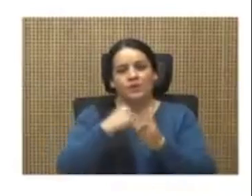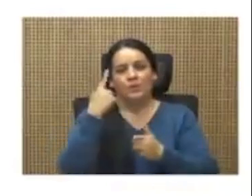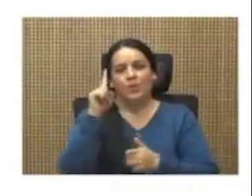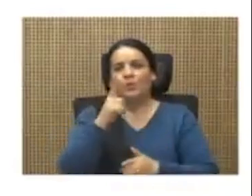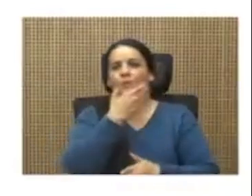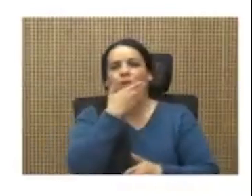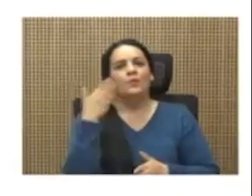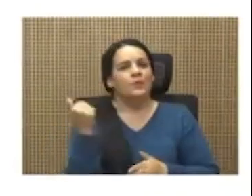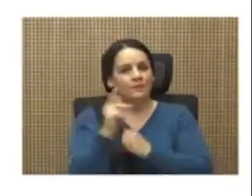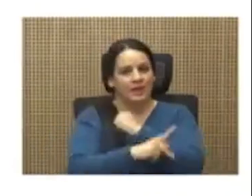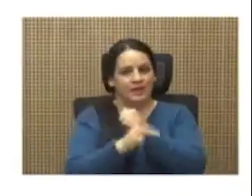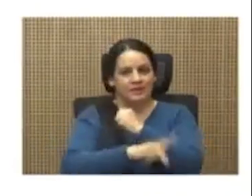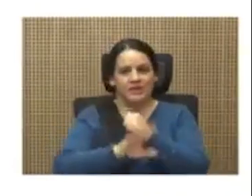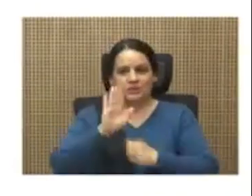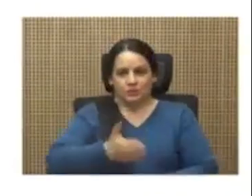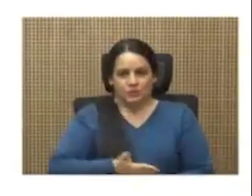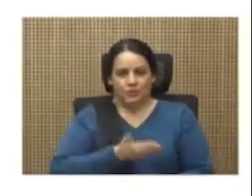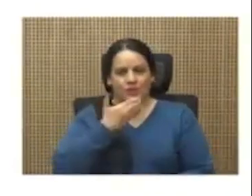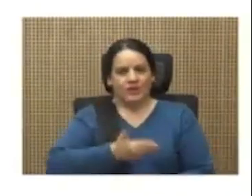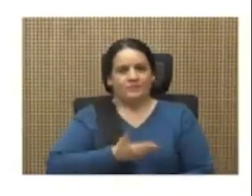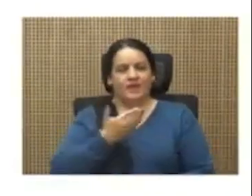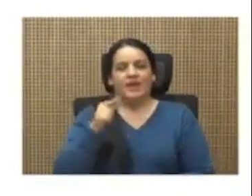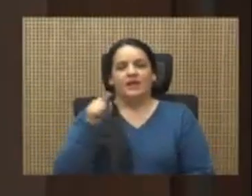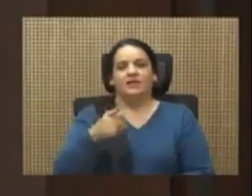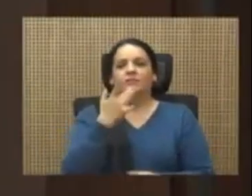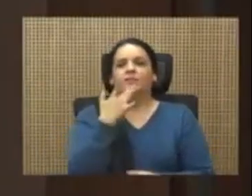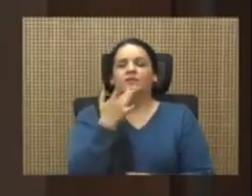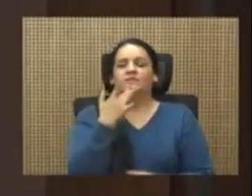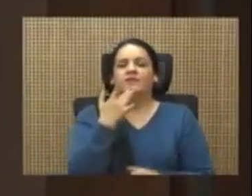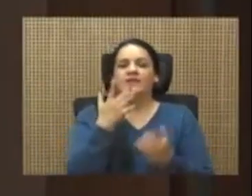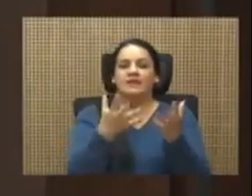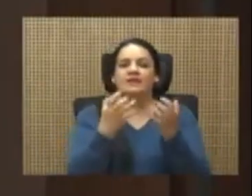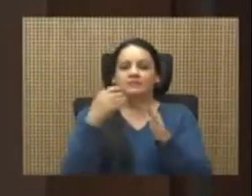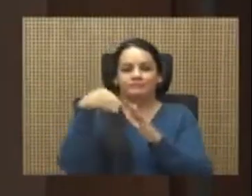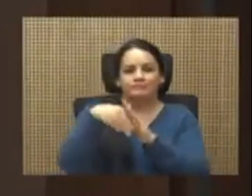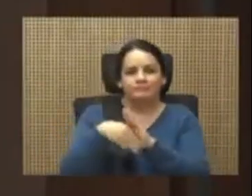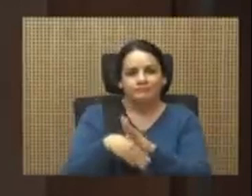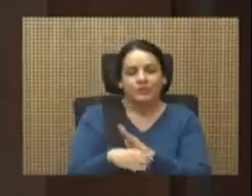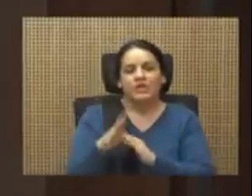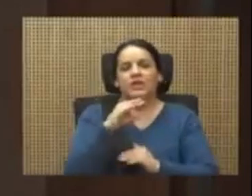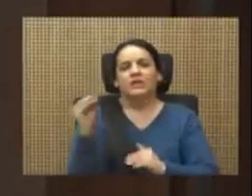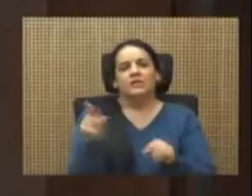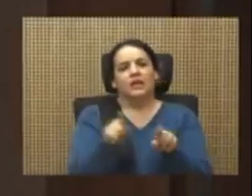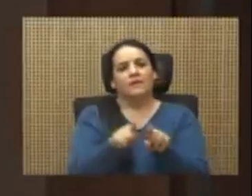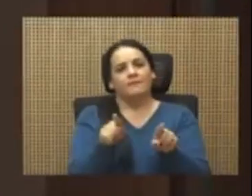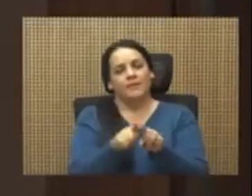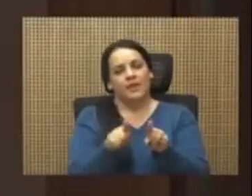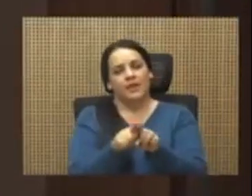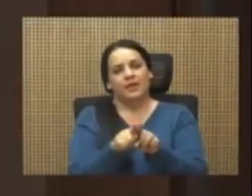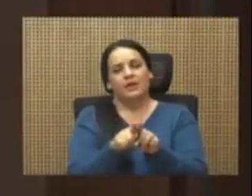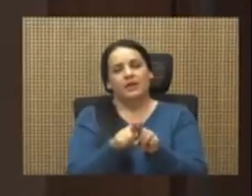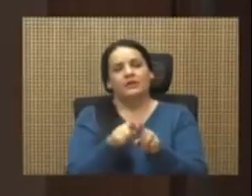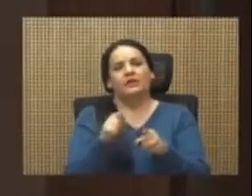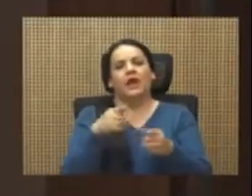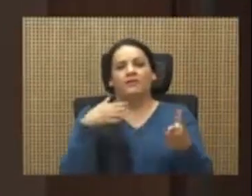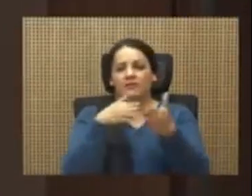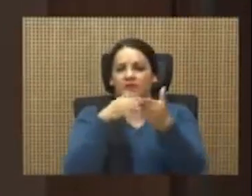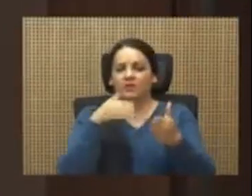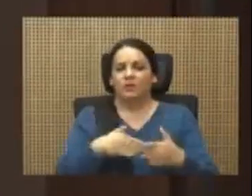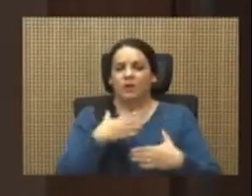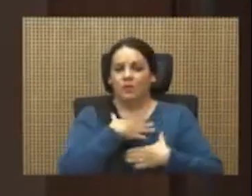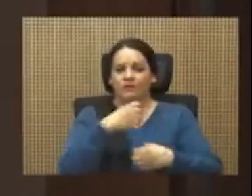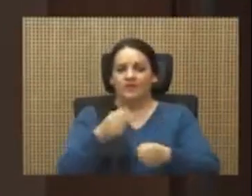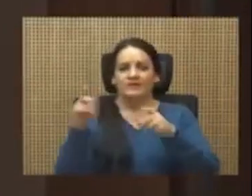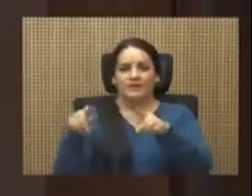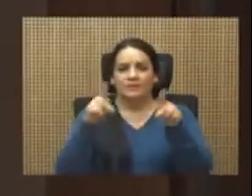soberbia y en su prepotencia prefieren seguir hundiéndose Y de paso erosionando la confianza de la gente pero quiero